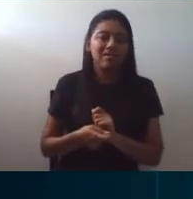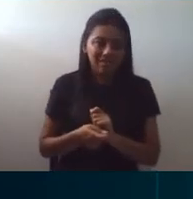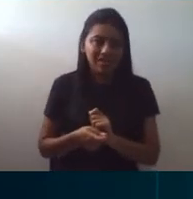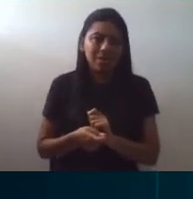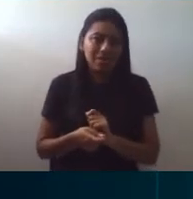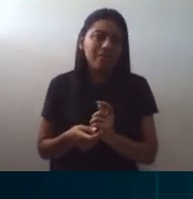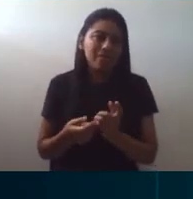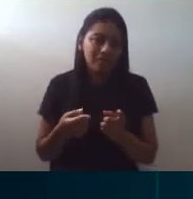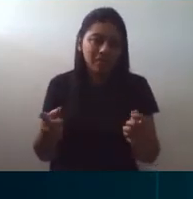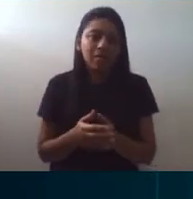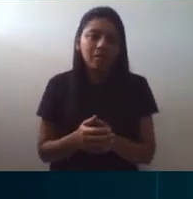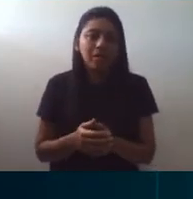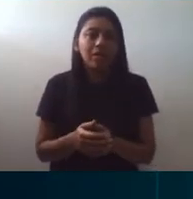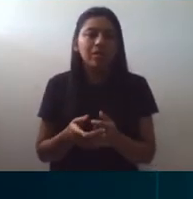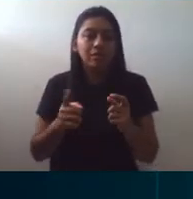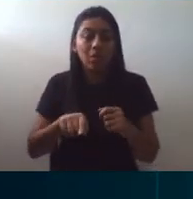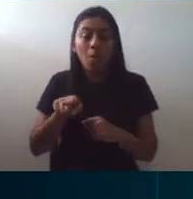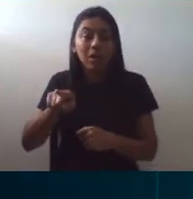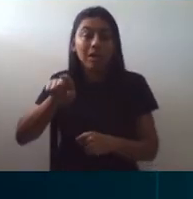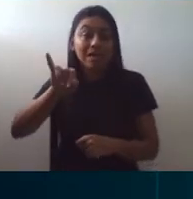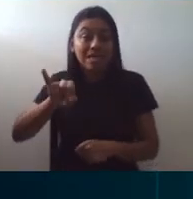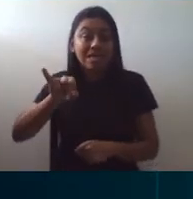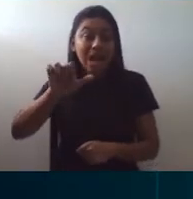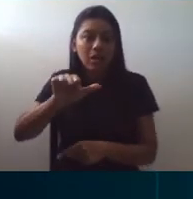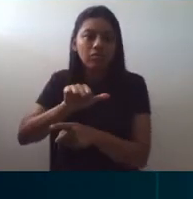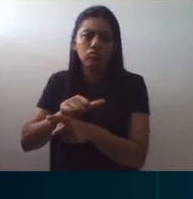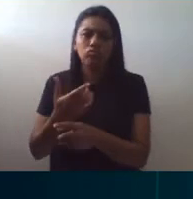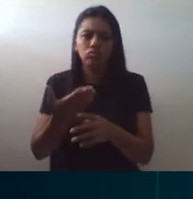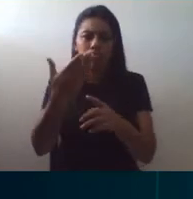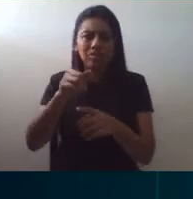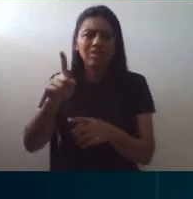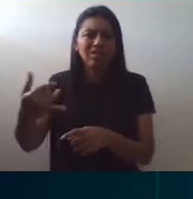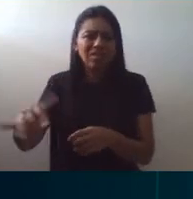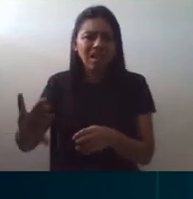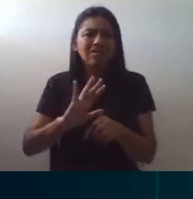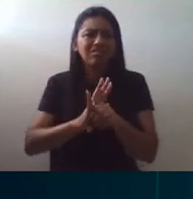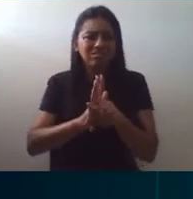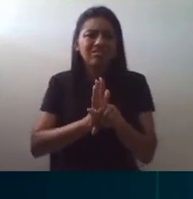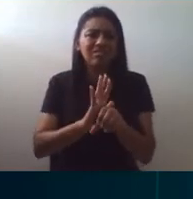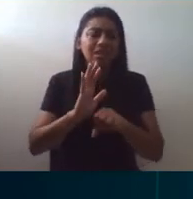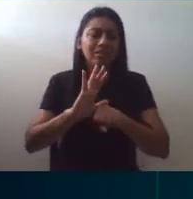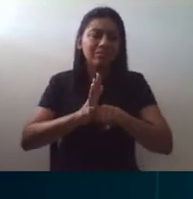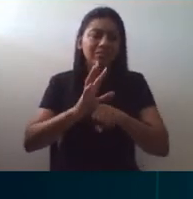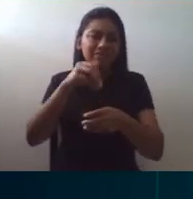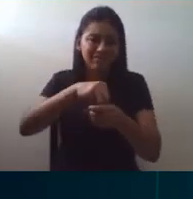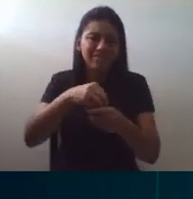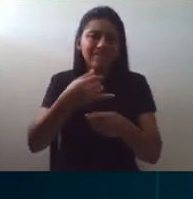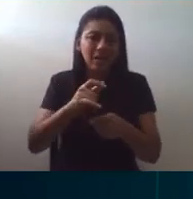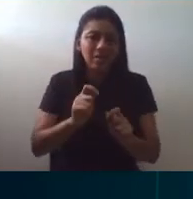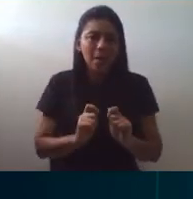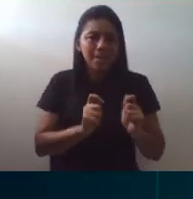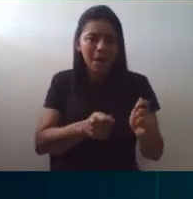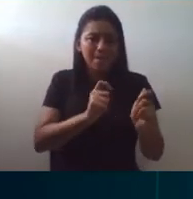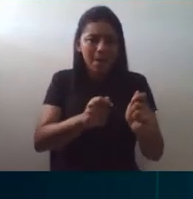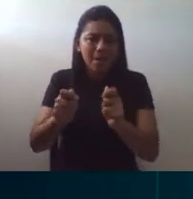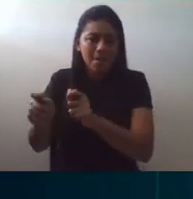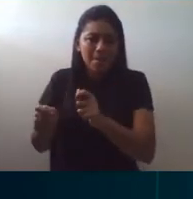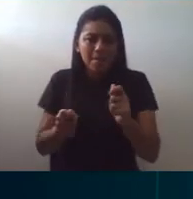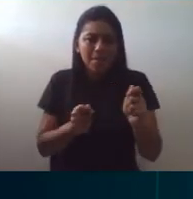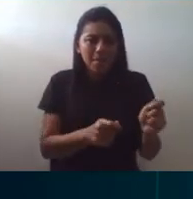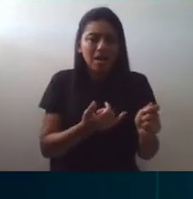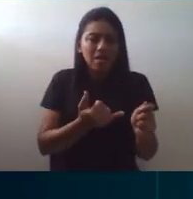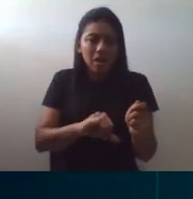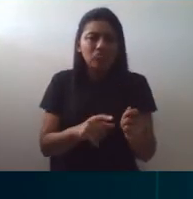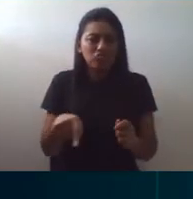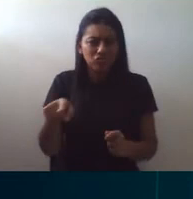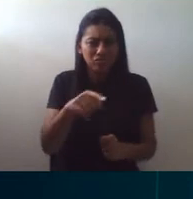a equipos de trabajo de forma automática. Ya hay mucho software que ustedes se dan cuenta que lo que hacen es asignar tareas de manera automática, pues qué mejor que ustedes